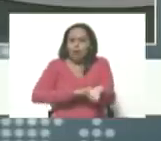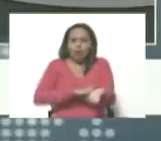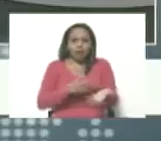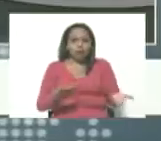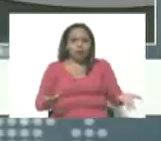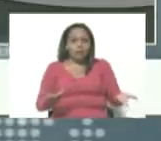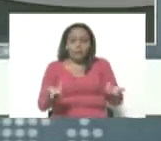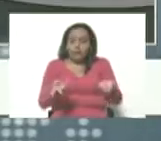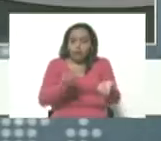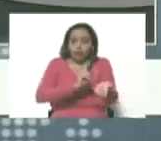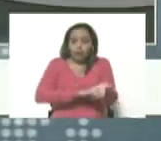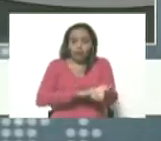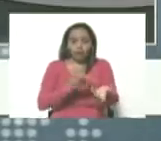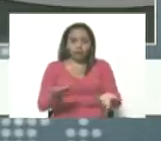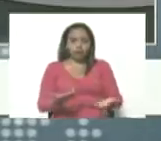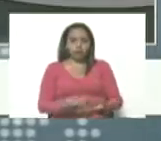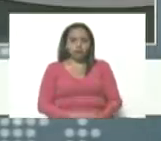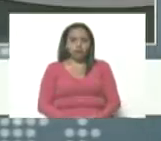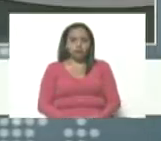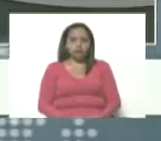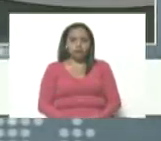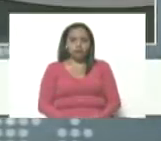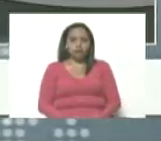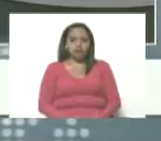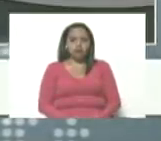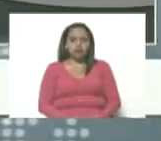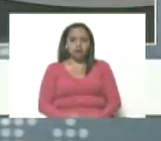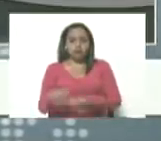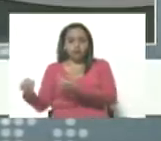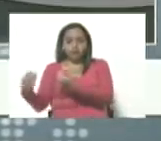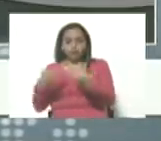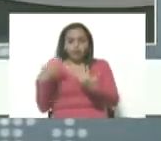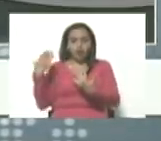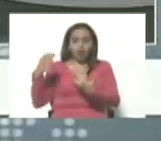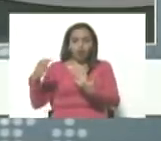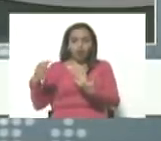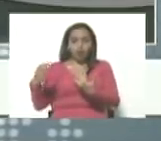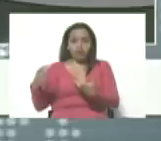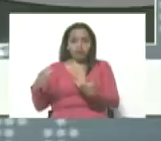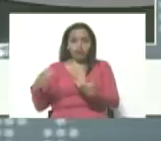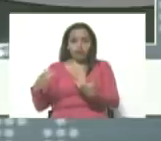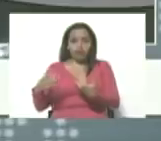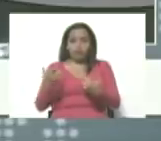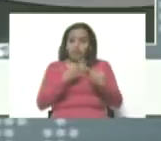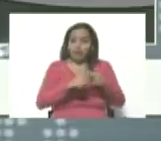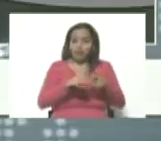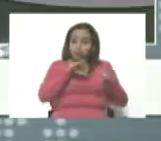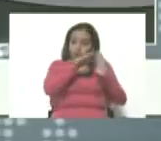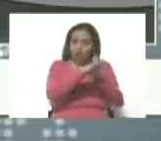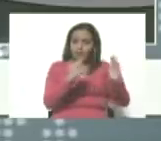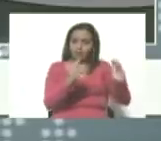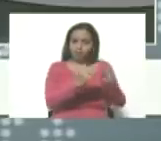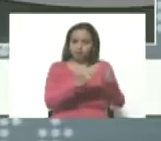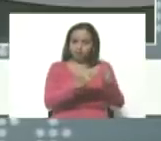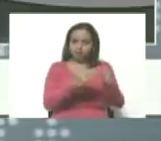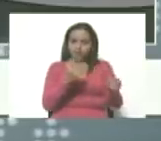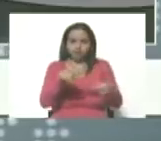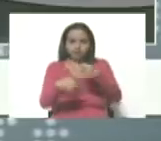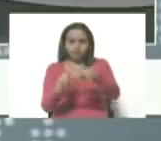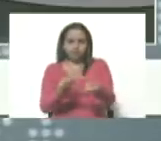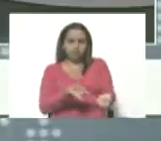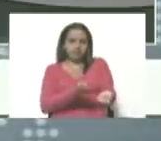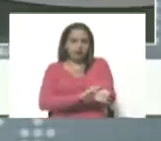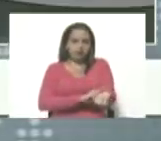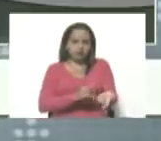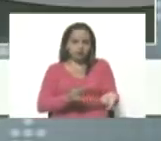peor que con el virus colombiano y los trocheros, peor. ¿No les parece?